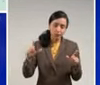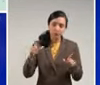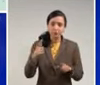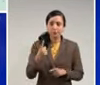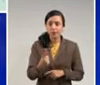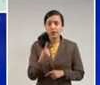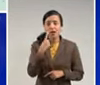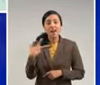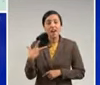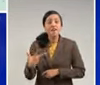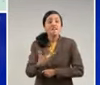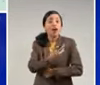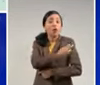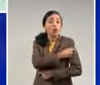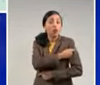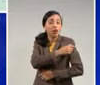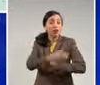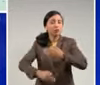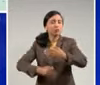las vacunas. Ahí está.